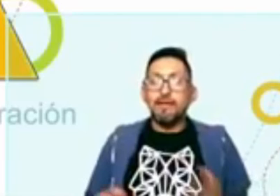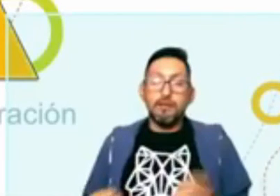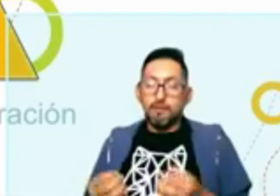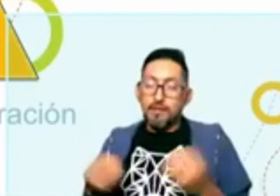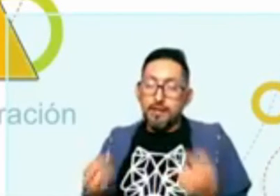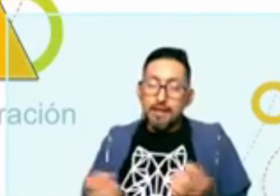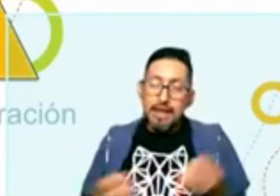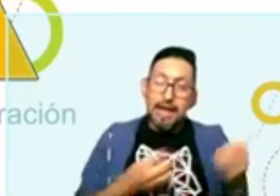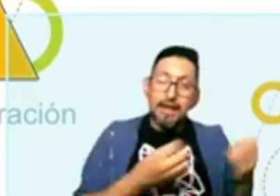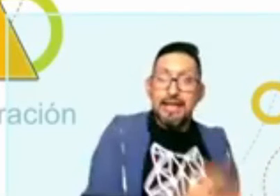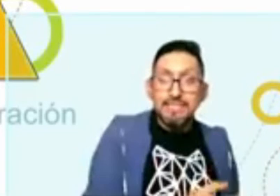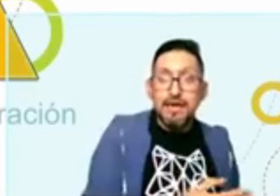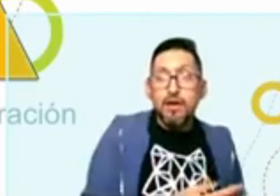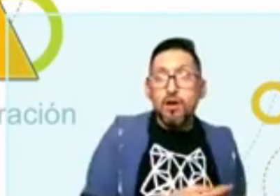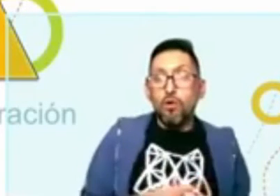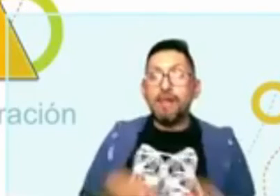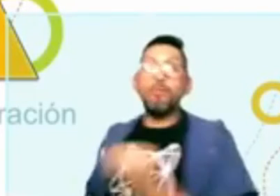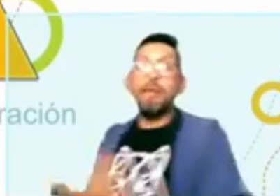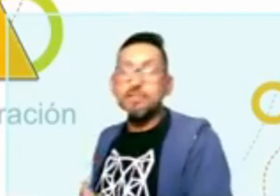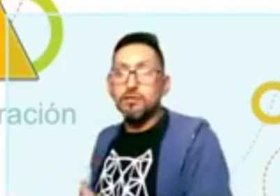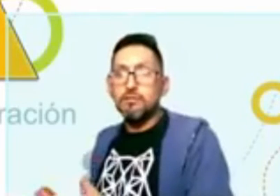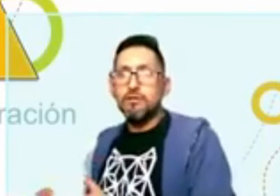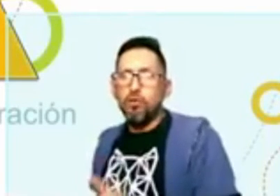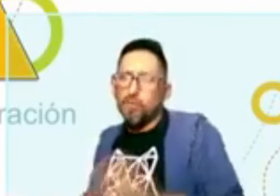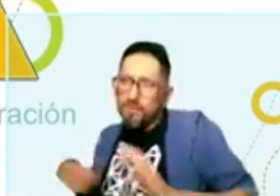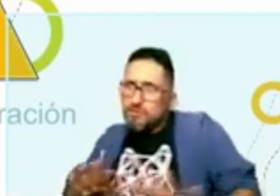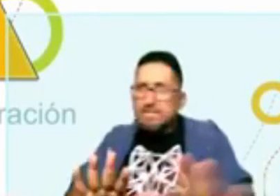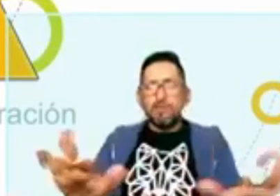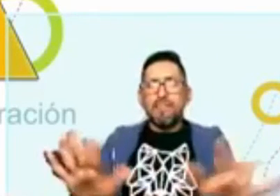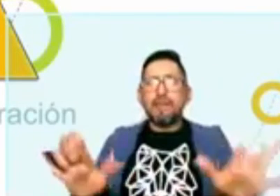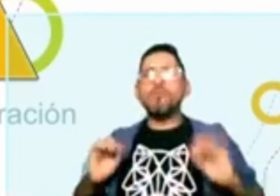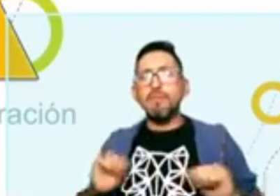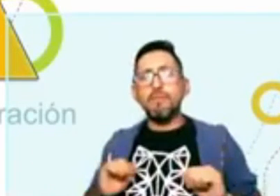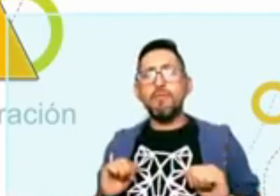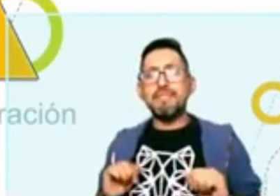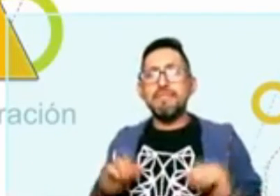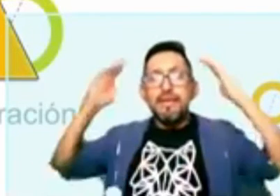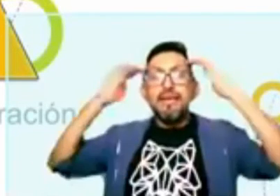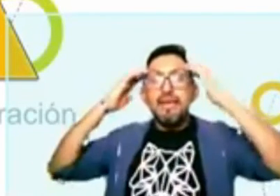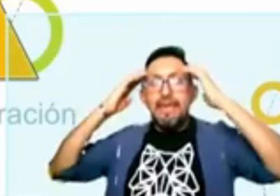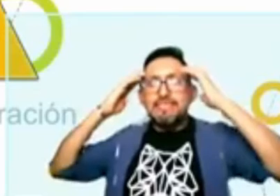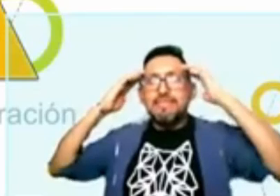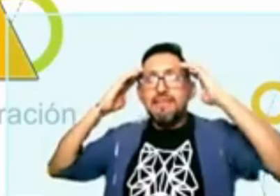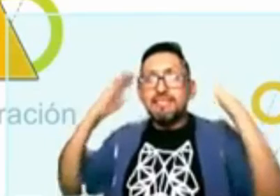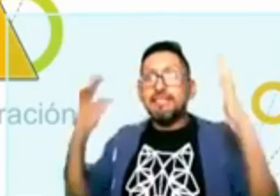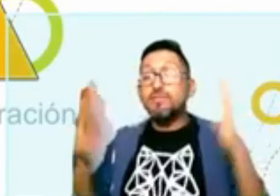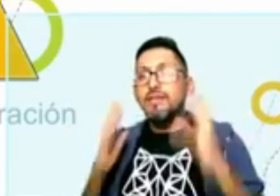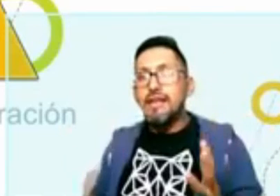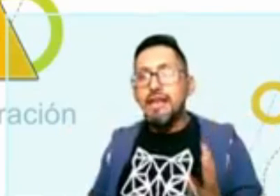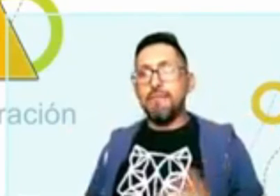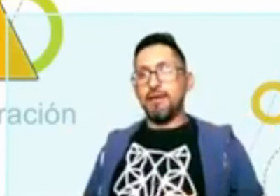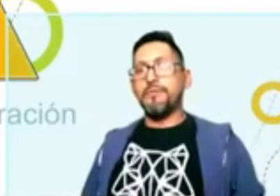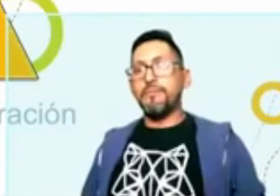importancia tiene, la ganancia o la recuperación? ¿O debemos resguardarlo y conservarlo para siempre? ¿Qué se debe hacer? Es